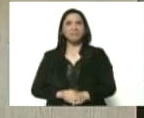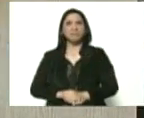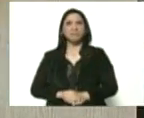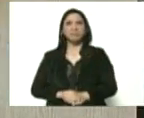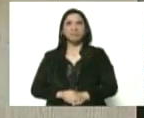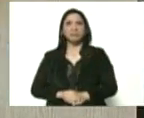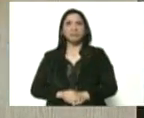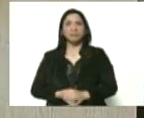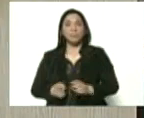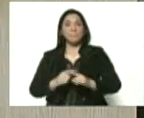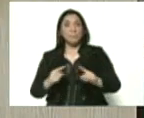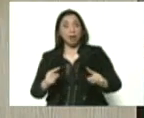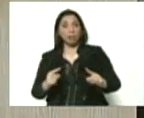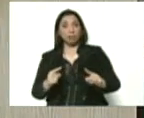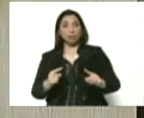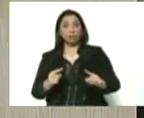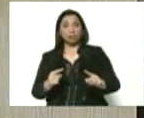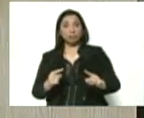Para proceder